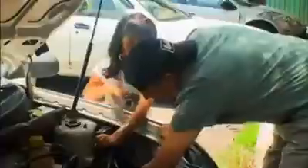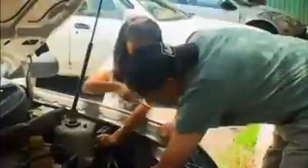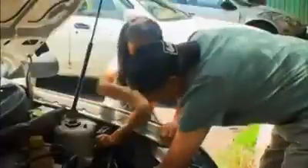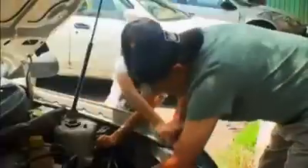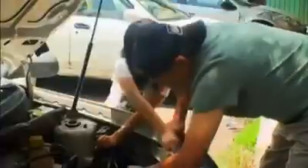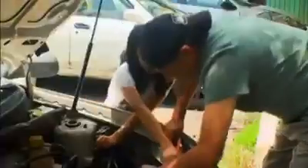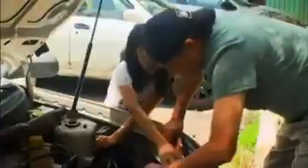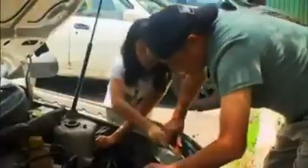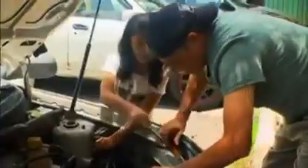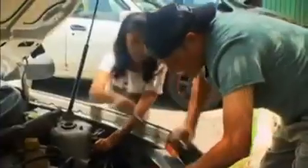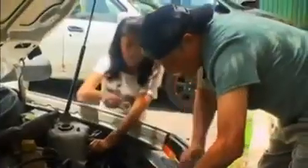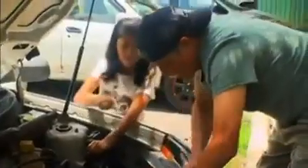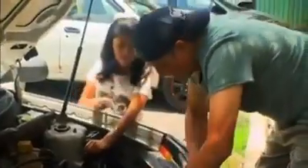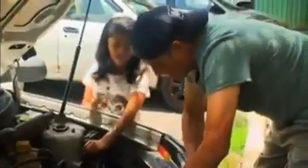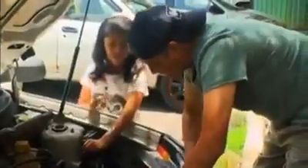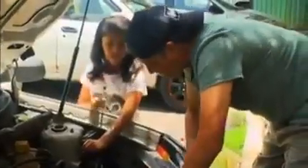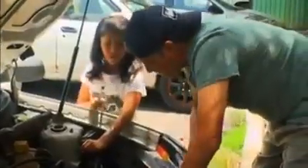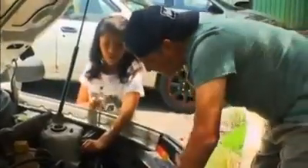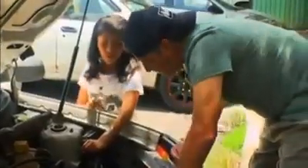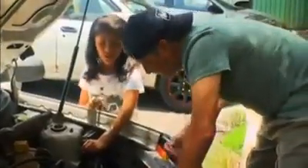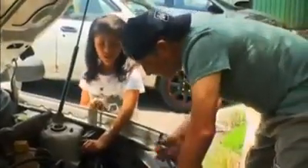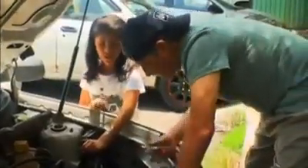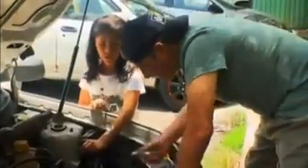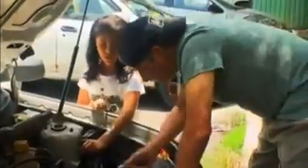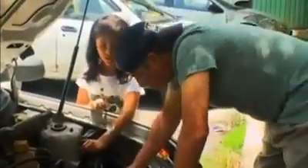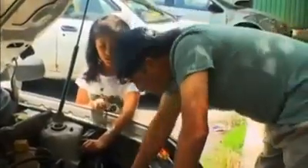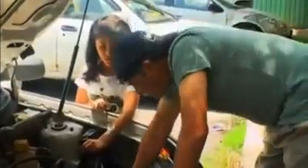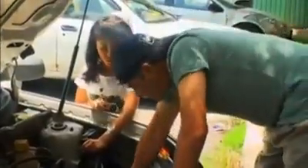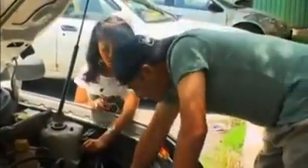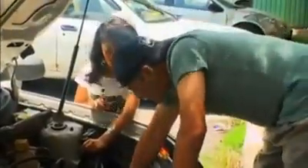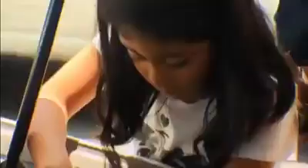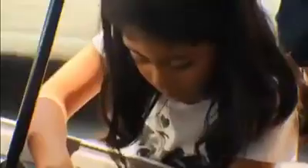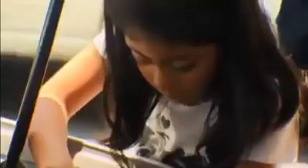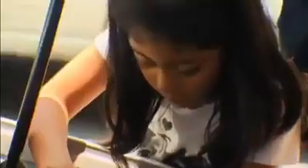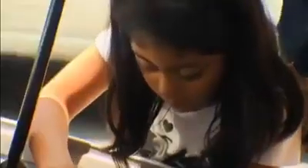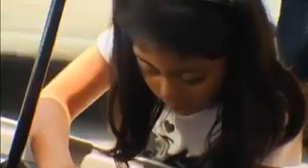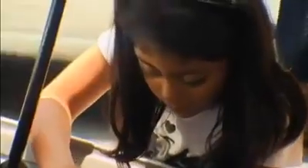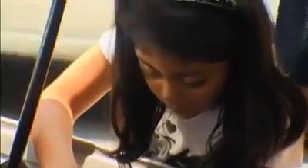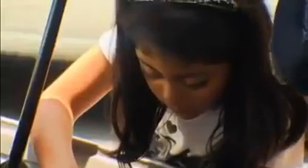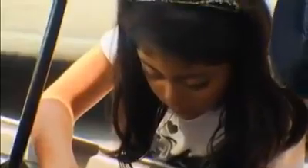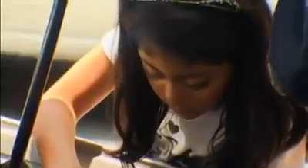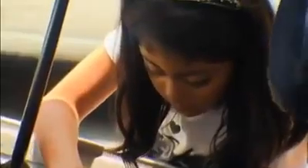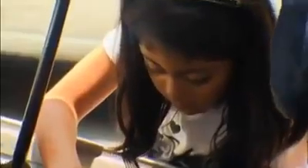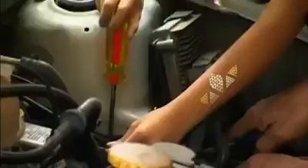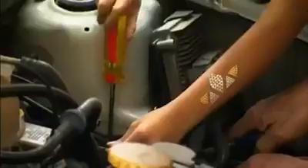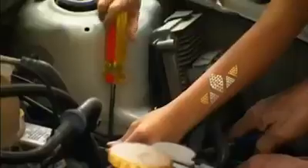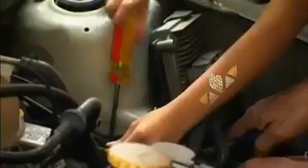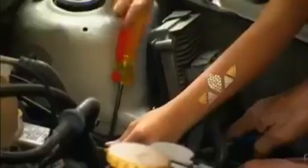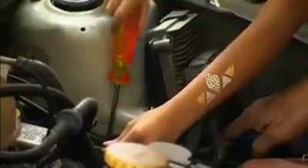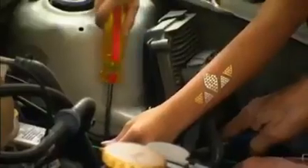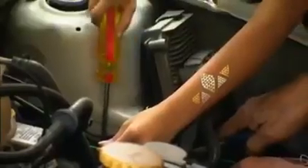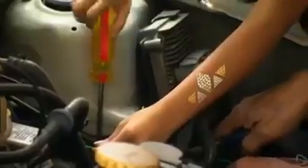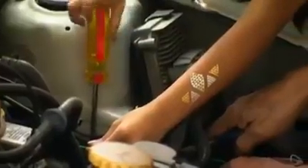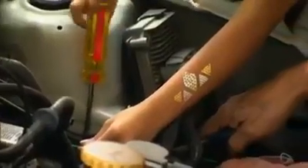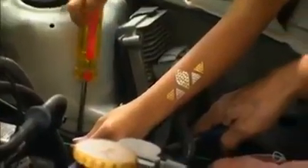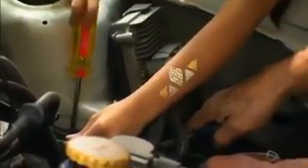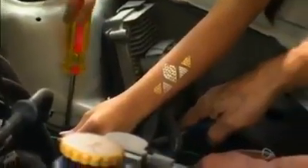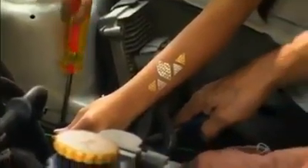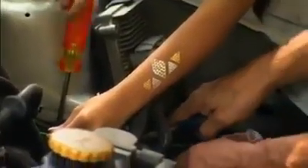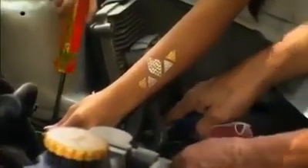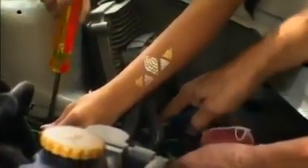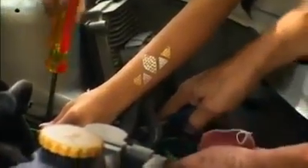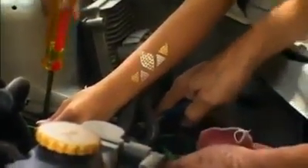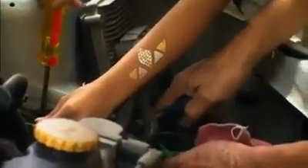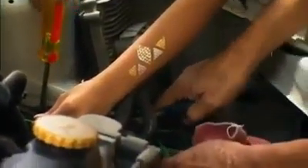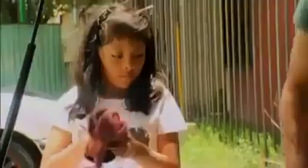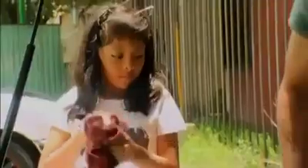A mi abuelito le gusta reparar coches y hacer sudokus. Lo que tiene de diferente de mi abuelito es que